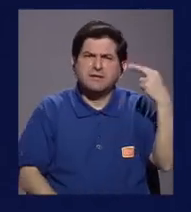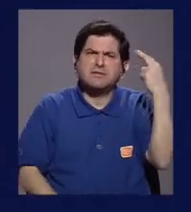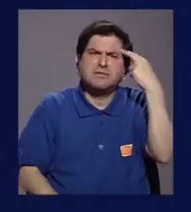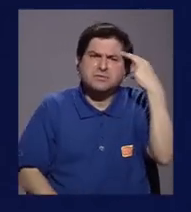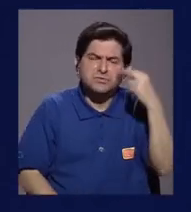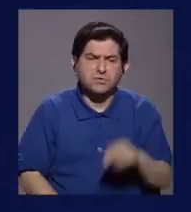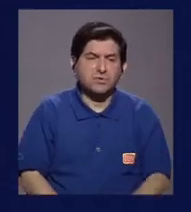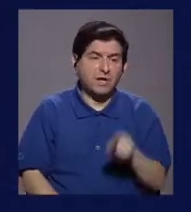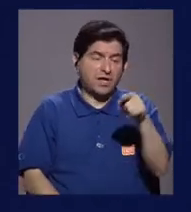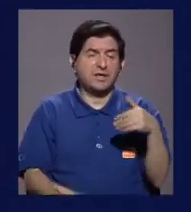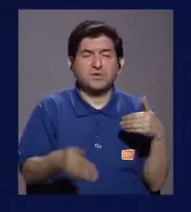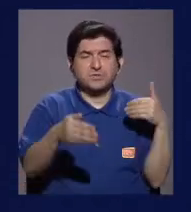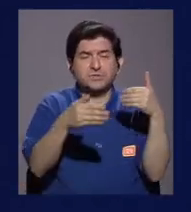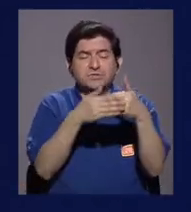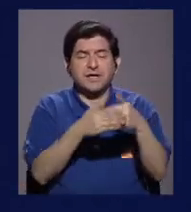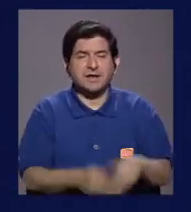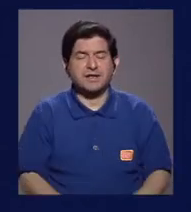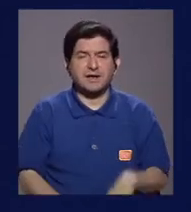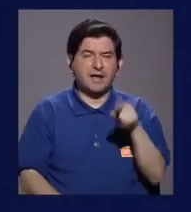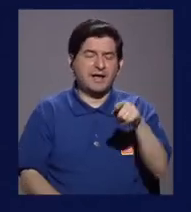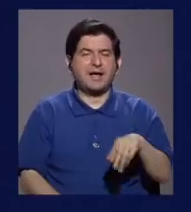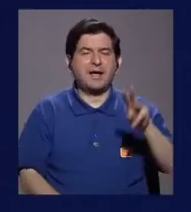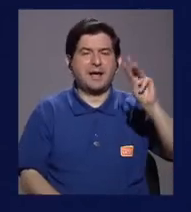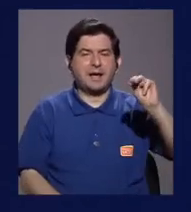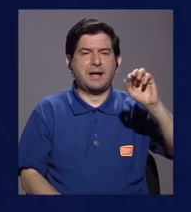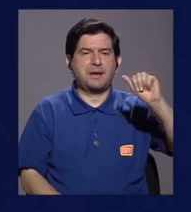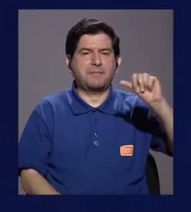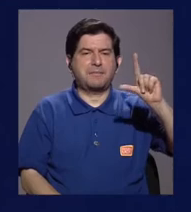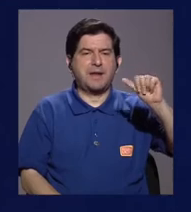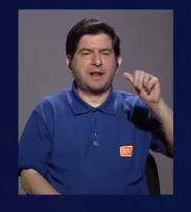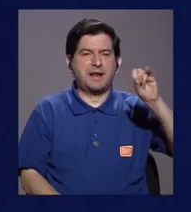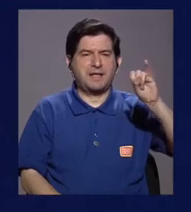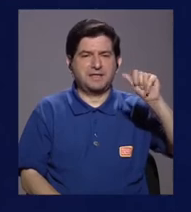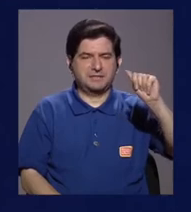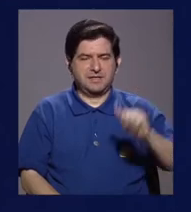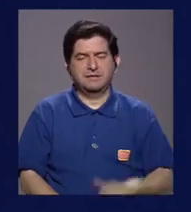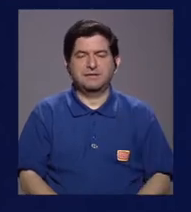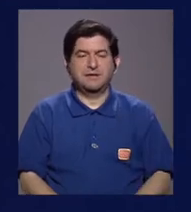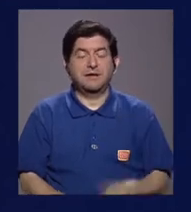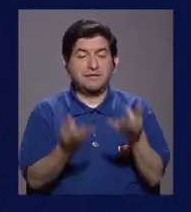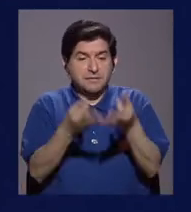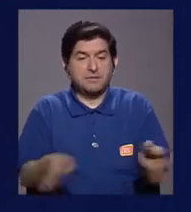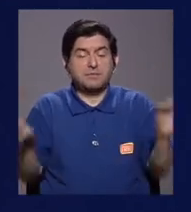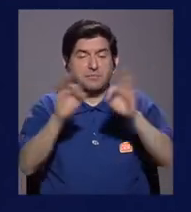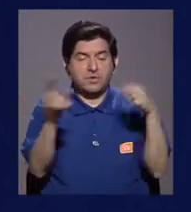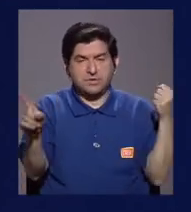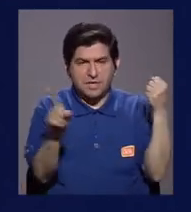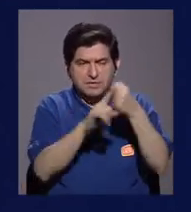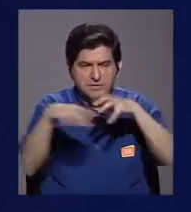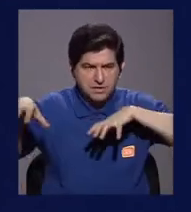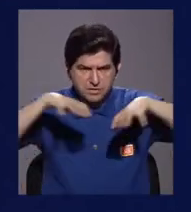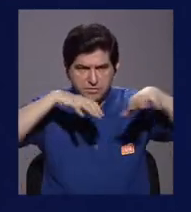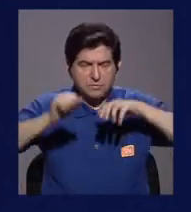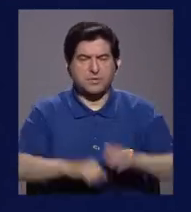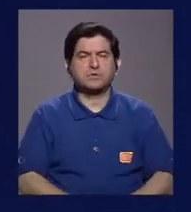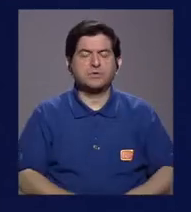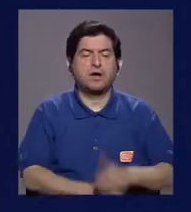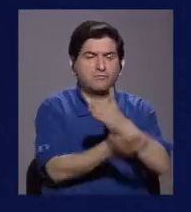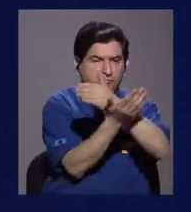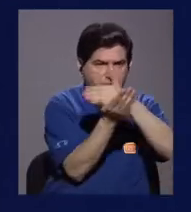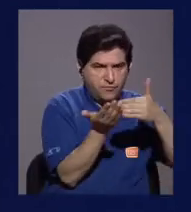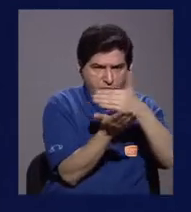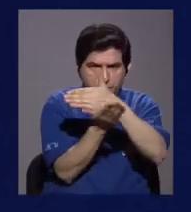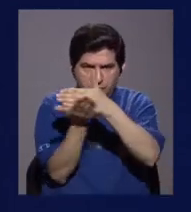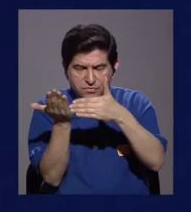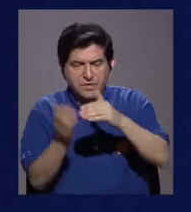tenemos un programa de salud fronteriza iniciada por los congresos estados unidos y de méxico y que yo participo donde se